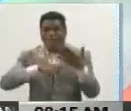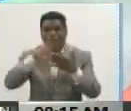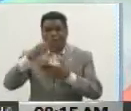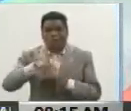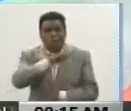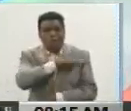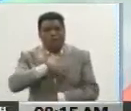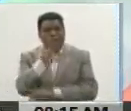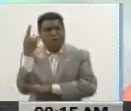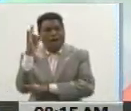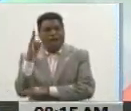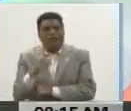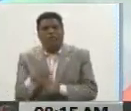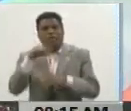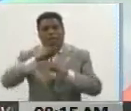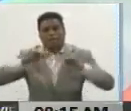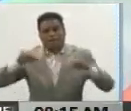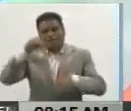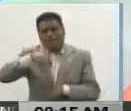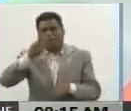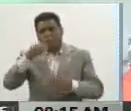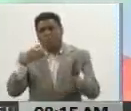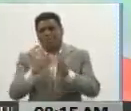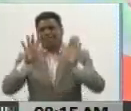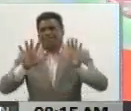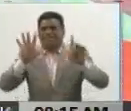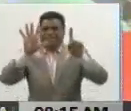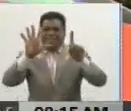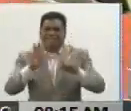para culminar este año 2016 de manera exitosa.